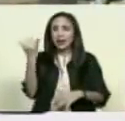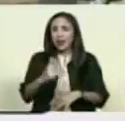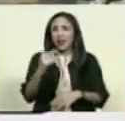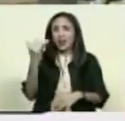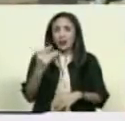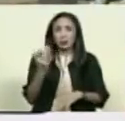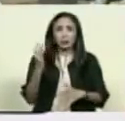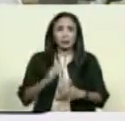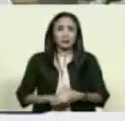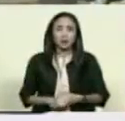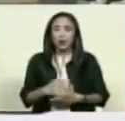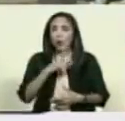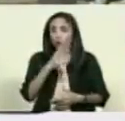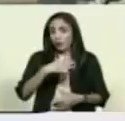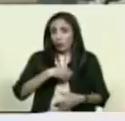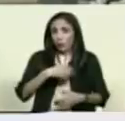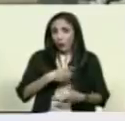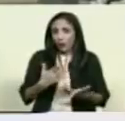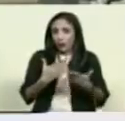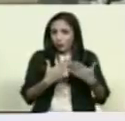te sacas el otro ojo.